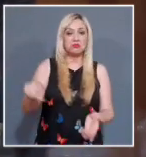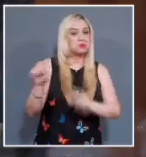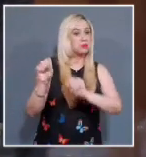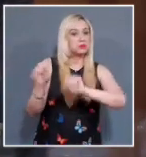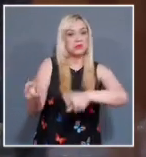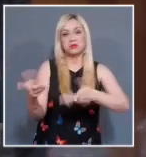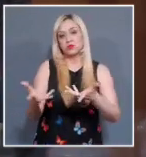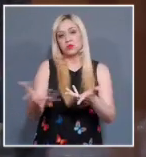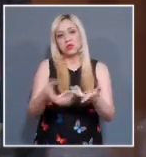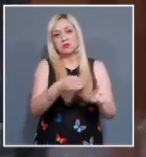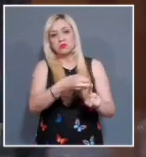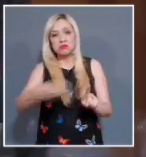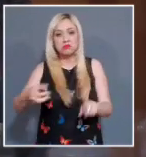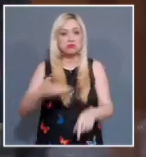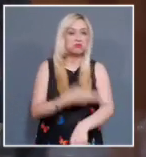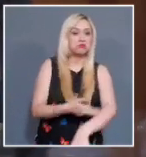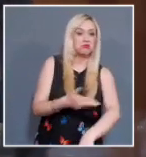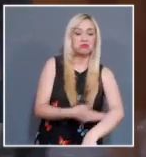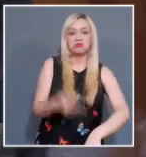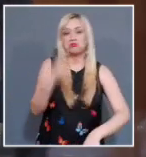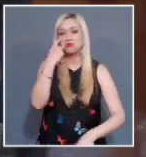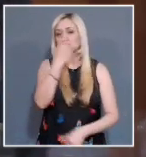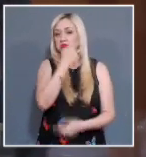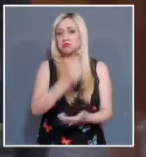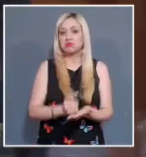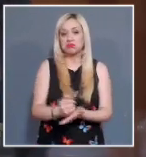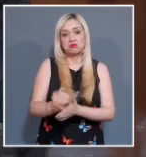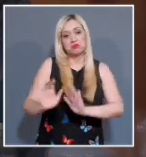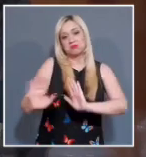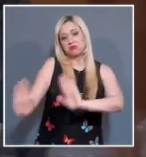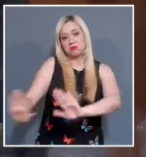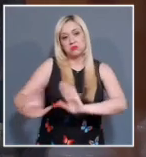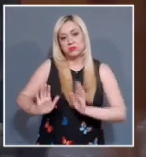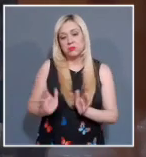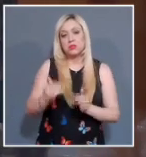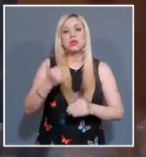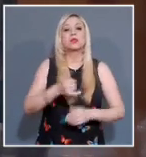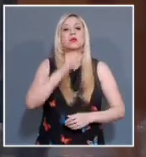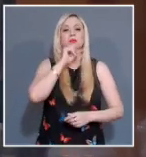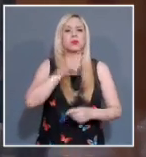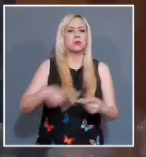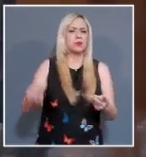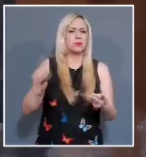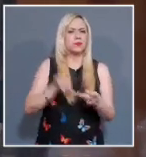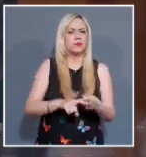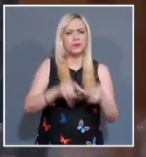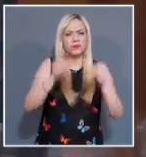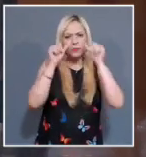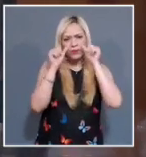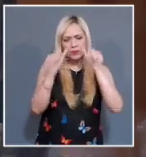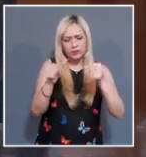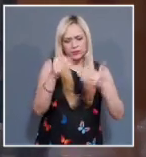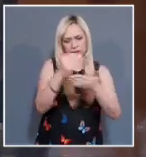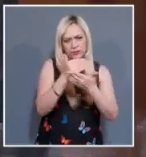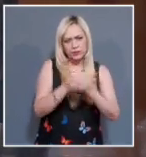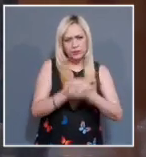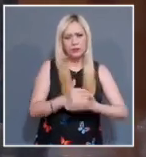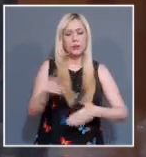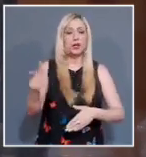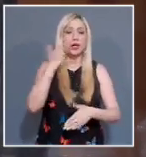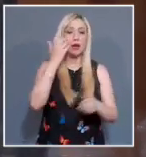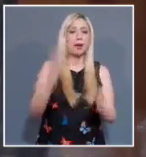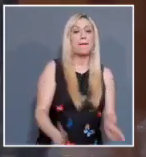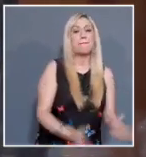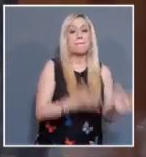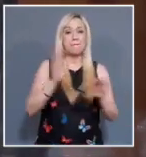autodeterminación además atendiendo a los aspectos formales la aprobación de una prórroga de la presidencia y